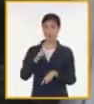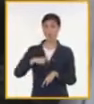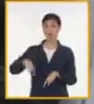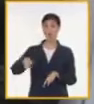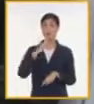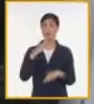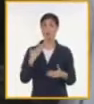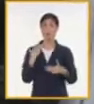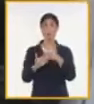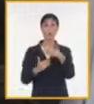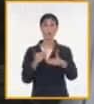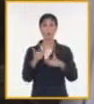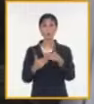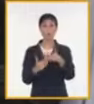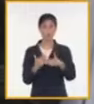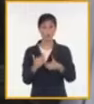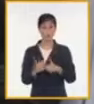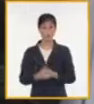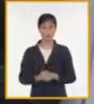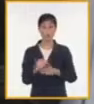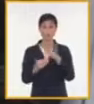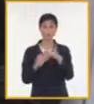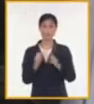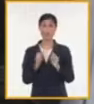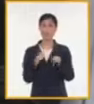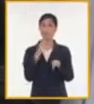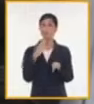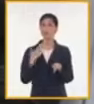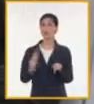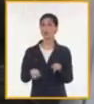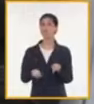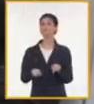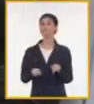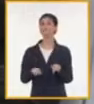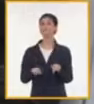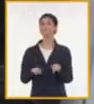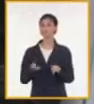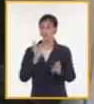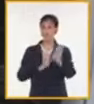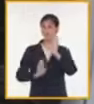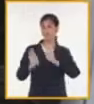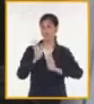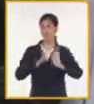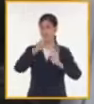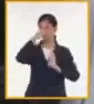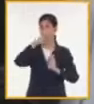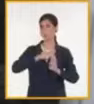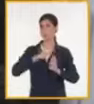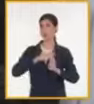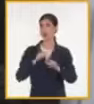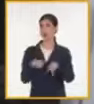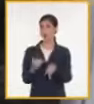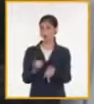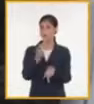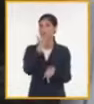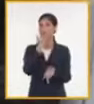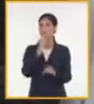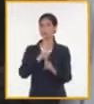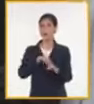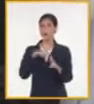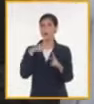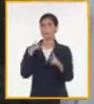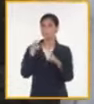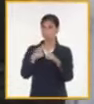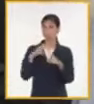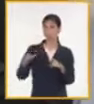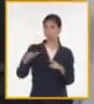que estos hechos atentan contra la seguridad Nacional de ambos países contra la seguridad de la navegación aérea